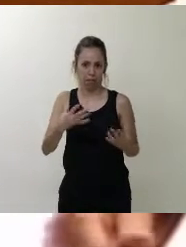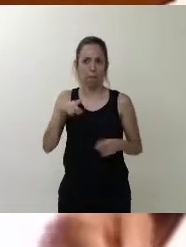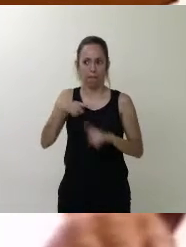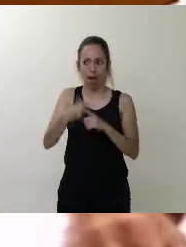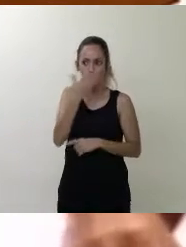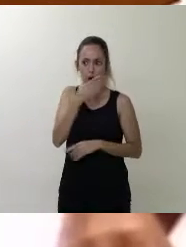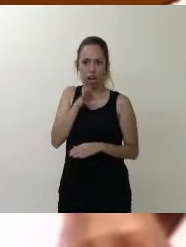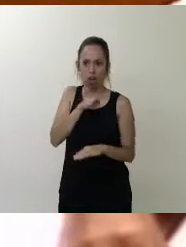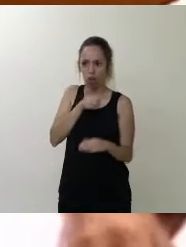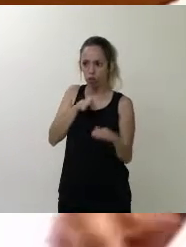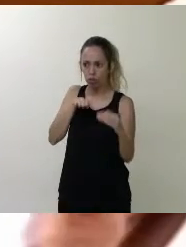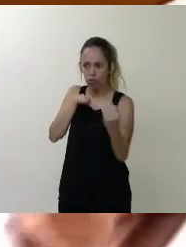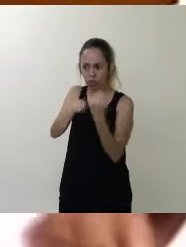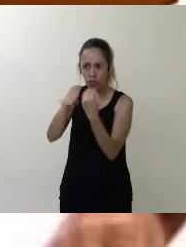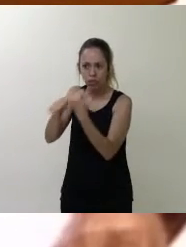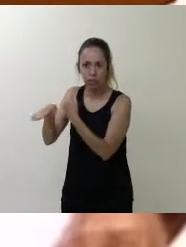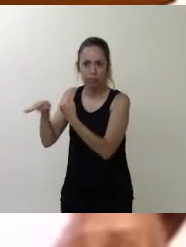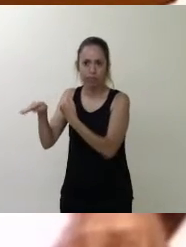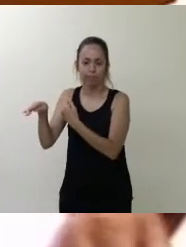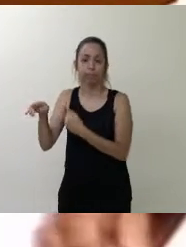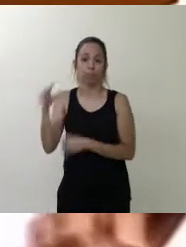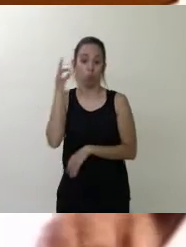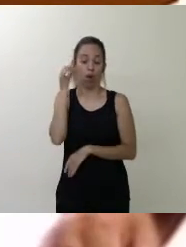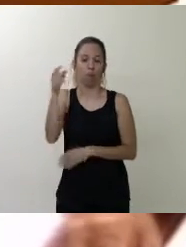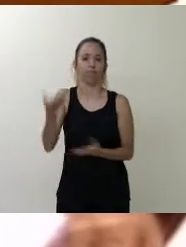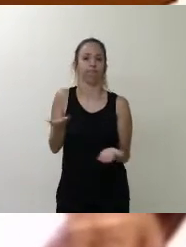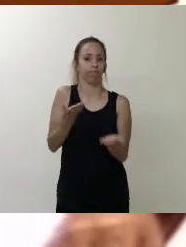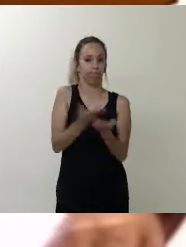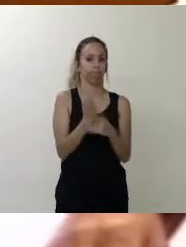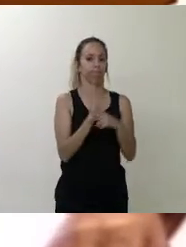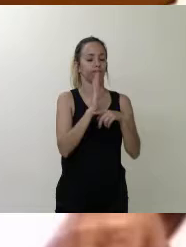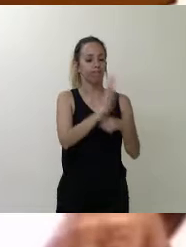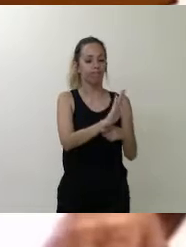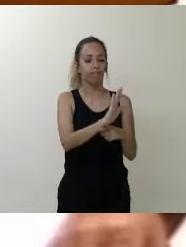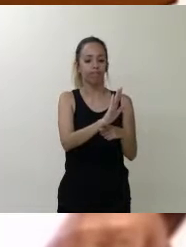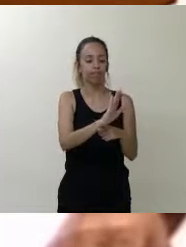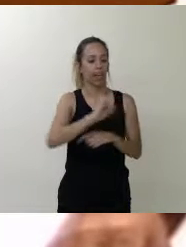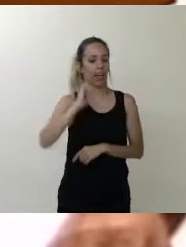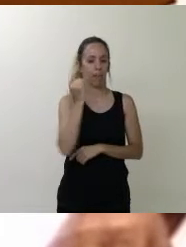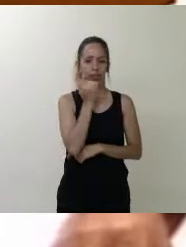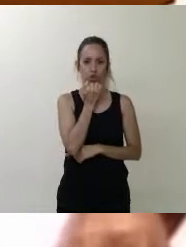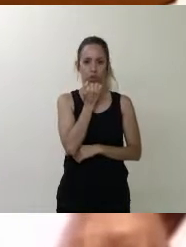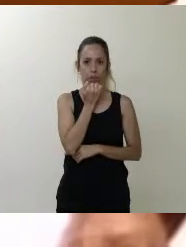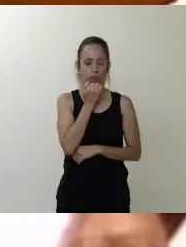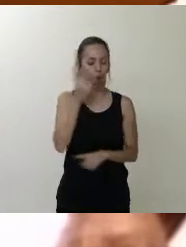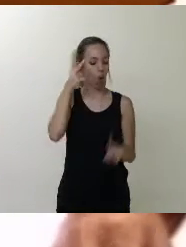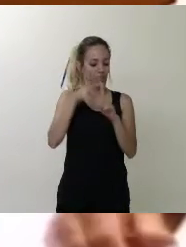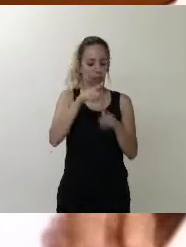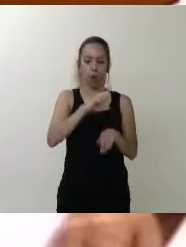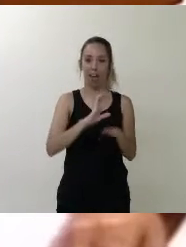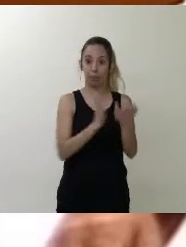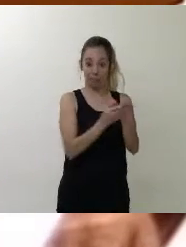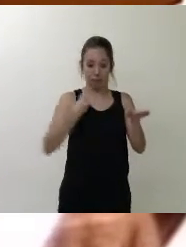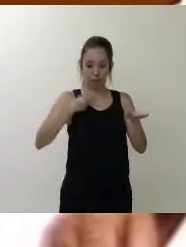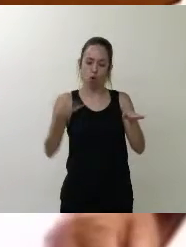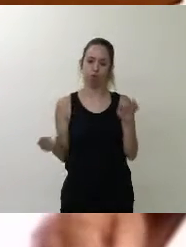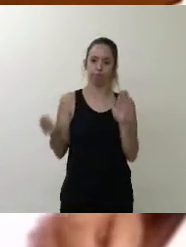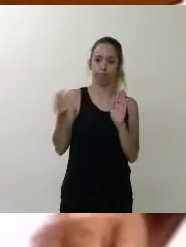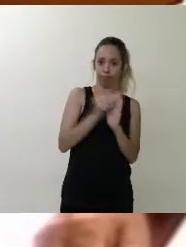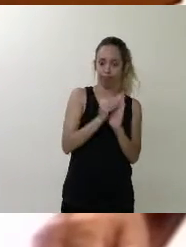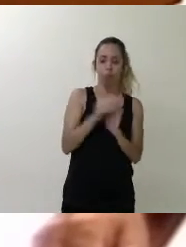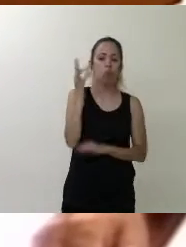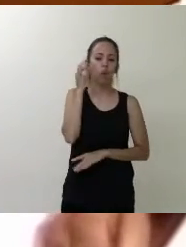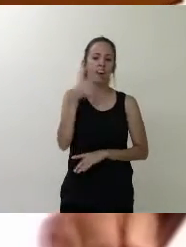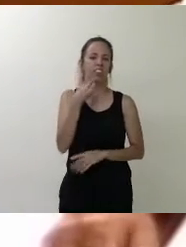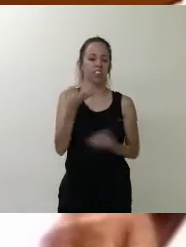en condiciones de inseguridad, pues presenta, a nuestro entender, con muy buen criterio, una reclamación al mencionado expediente. En la misma se queja de que